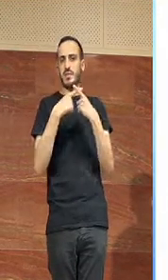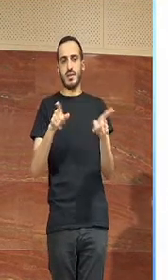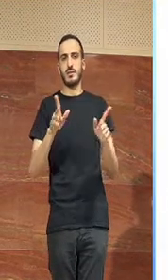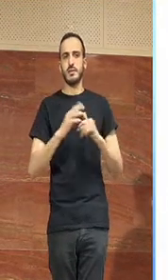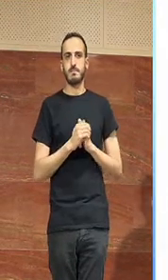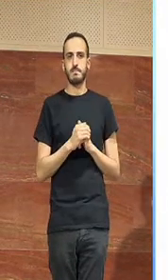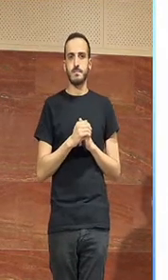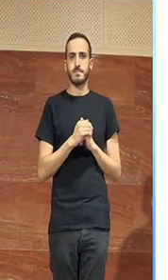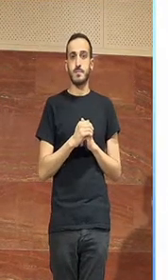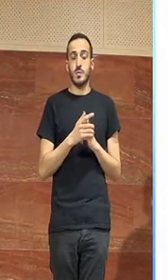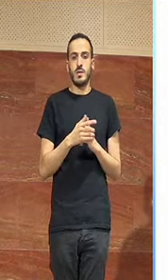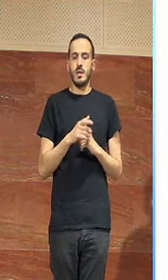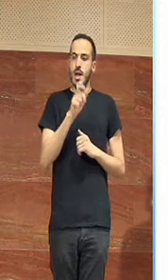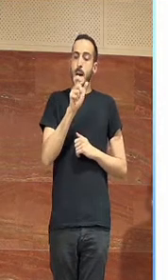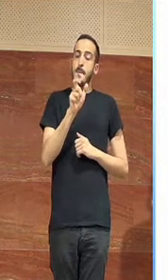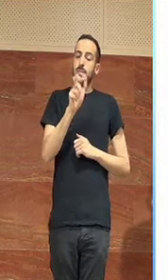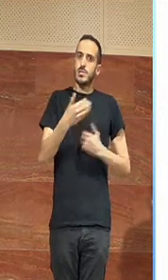una vulnerabilidad aún mayor.